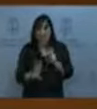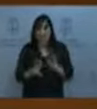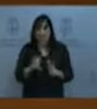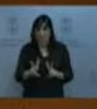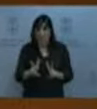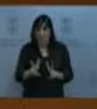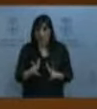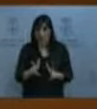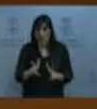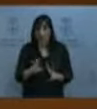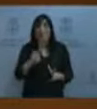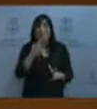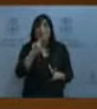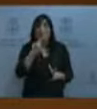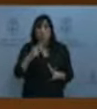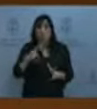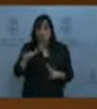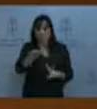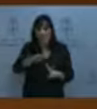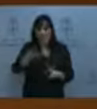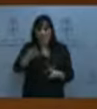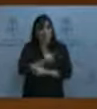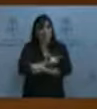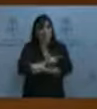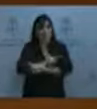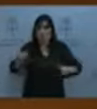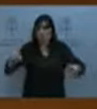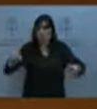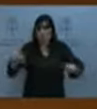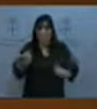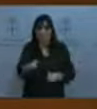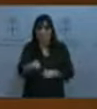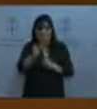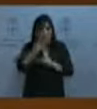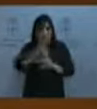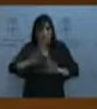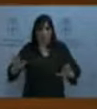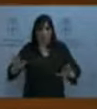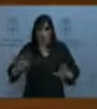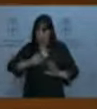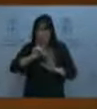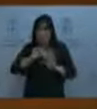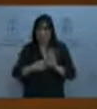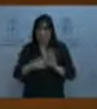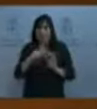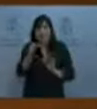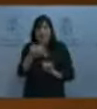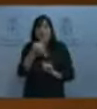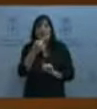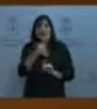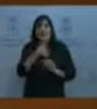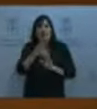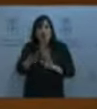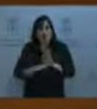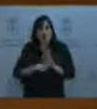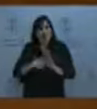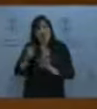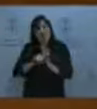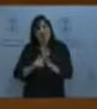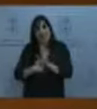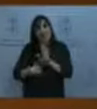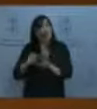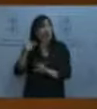todas las artes. Lo cierra totalmente y además establece una serie de medidas y de criterios que son obligatorias, entre ellos la incorporación